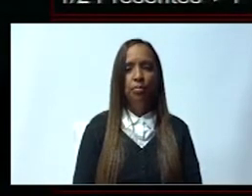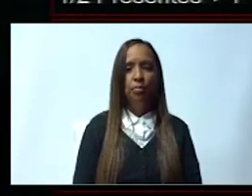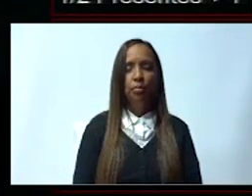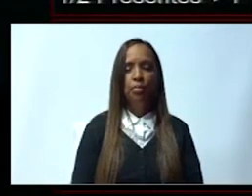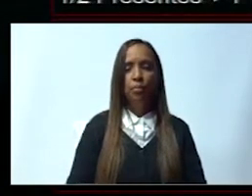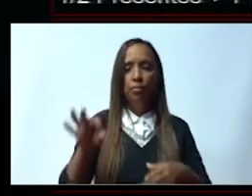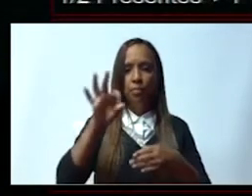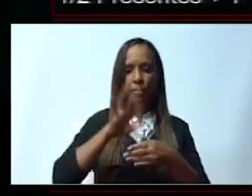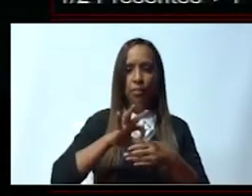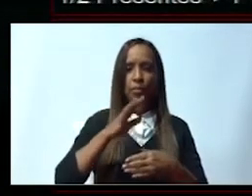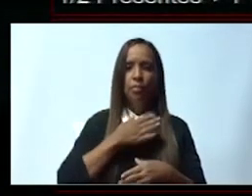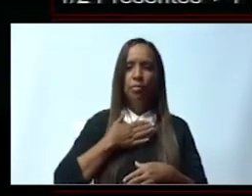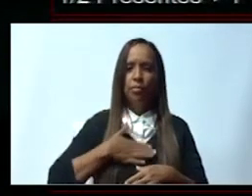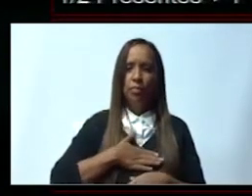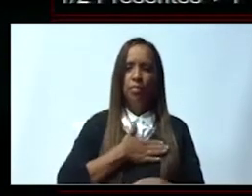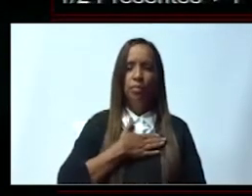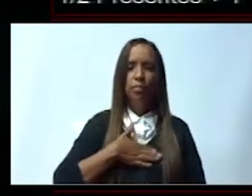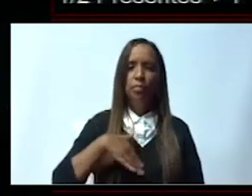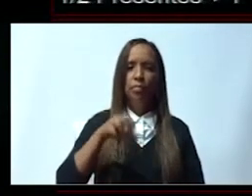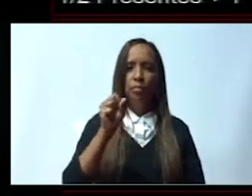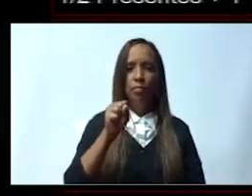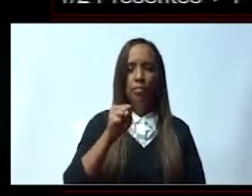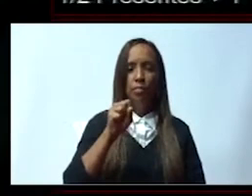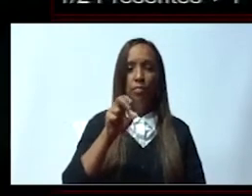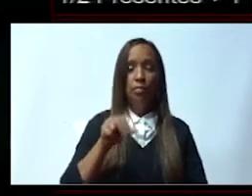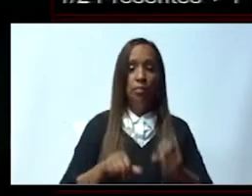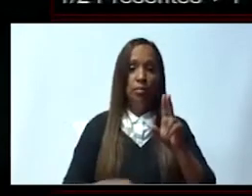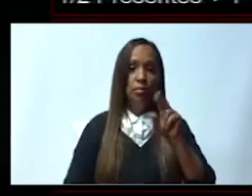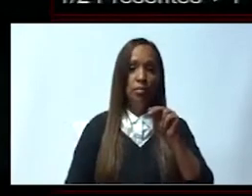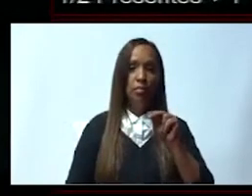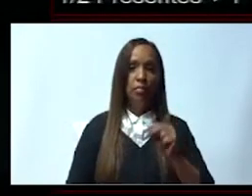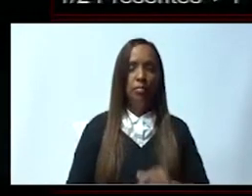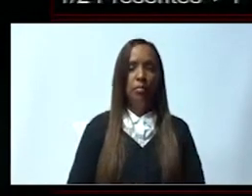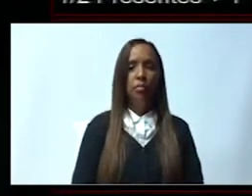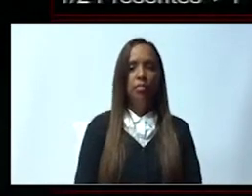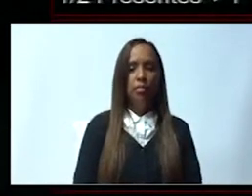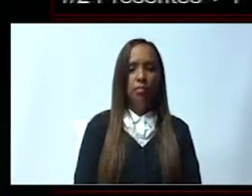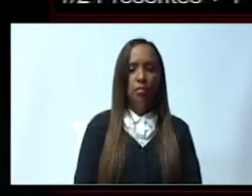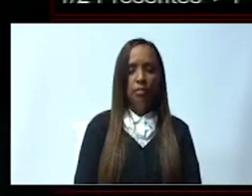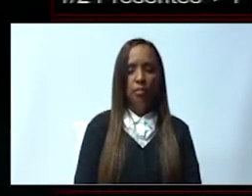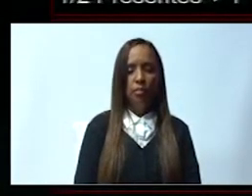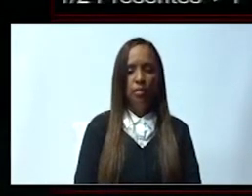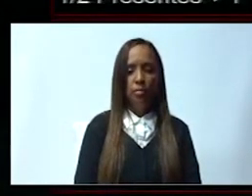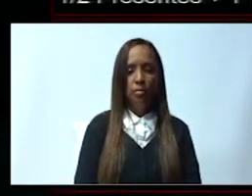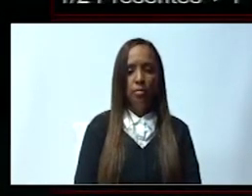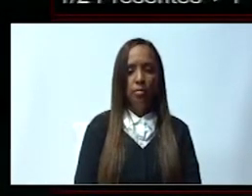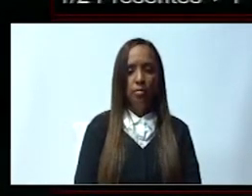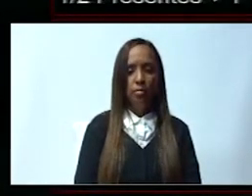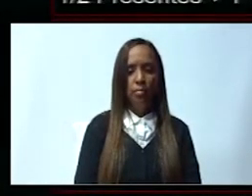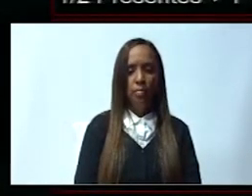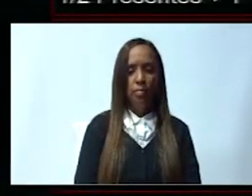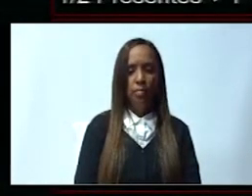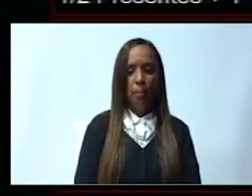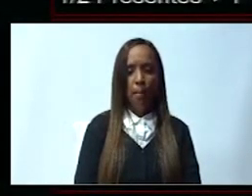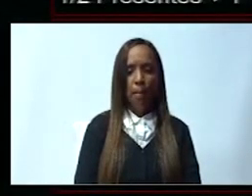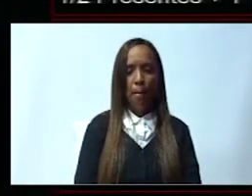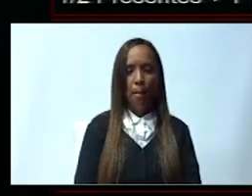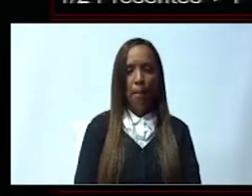o no. Vamos a ver si es el sistema o